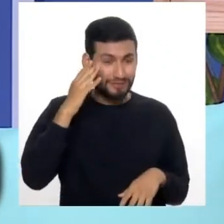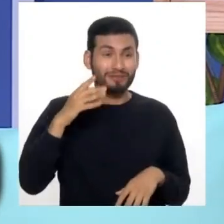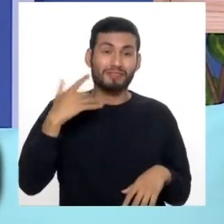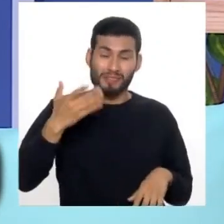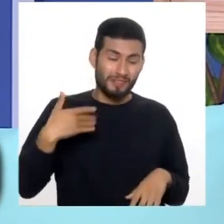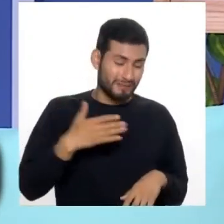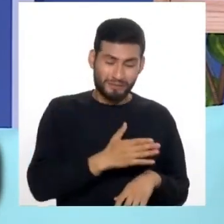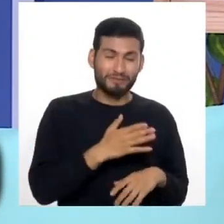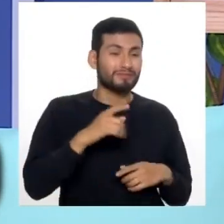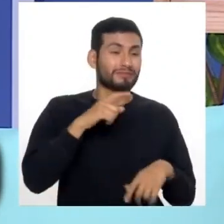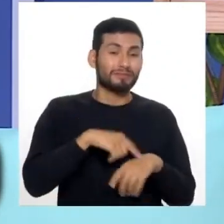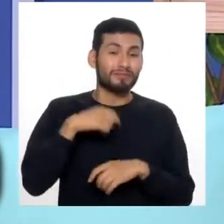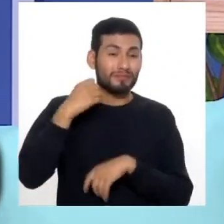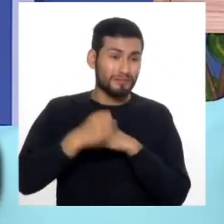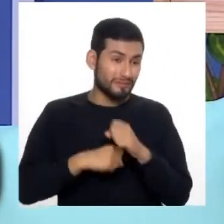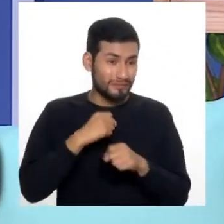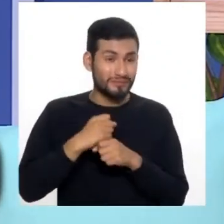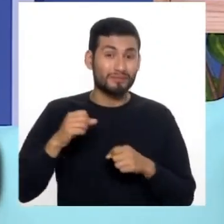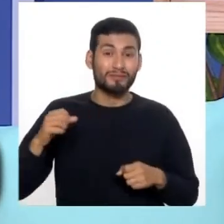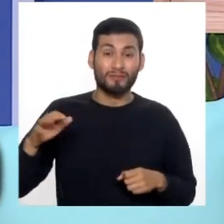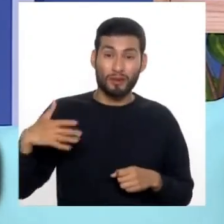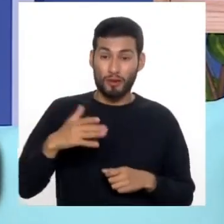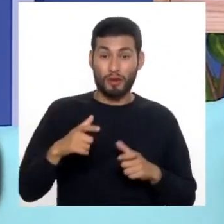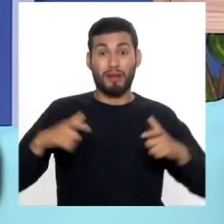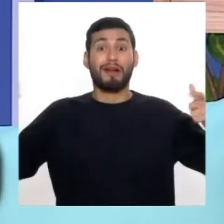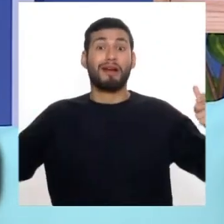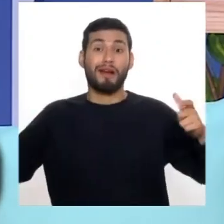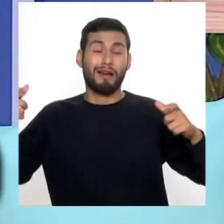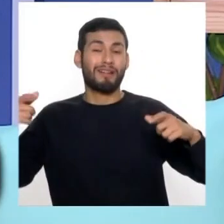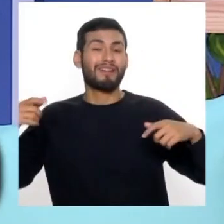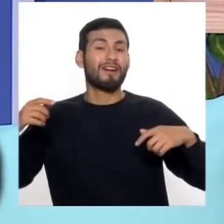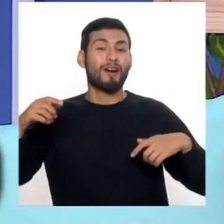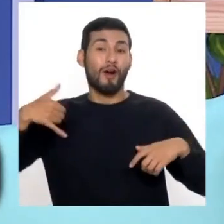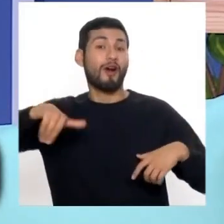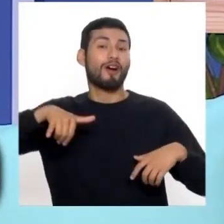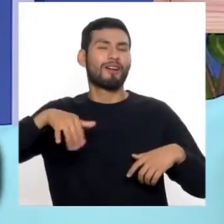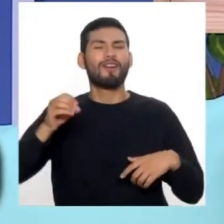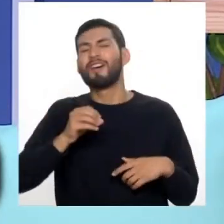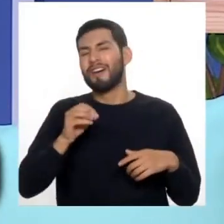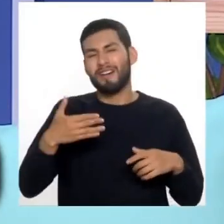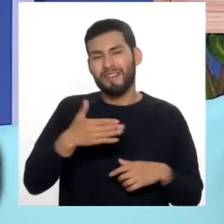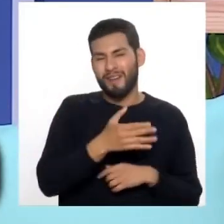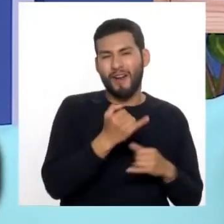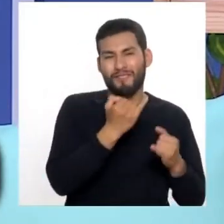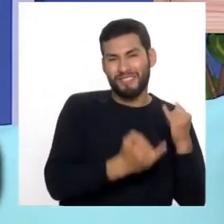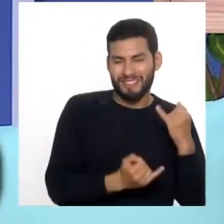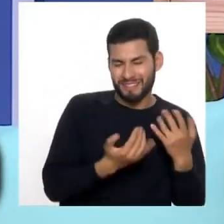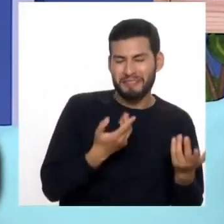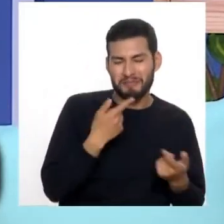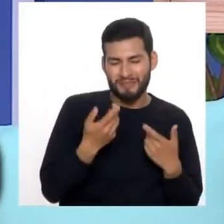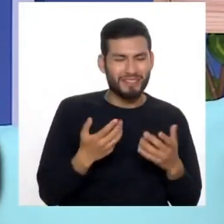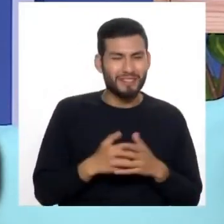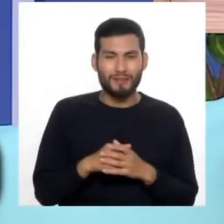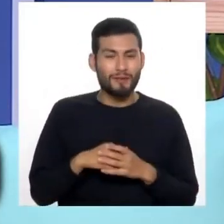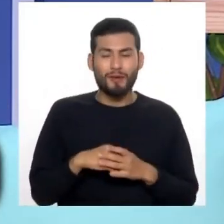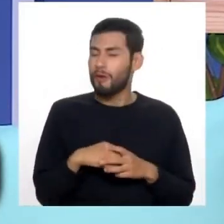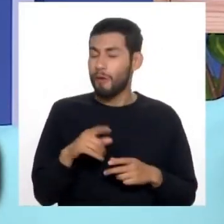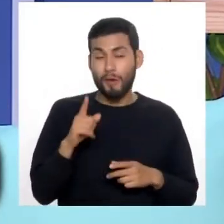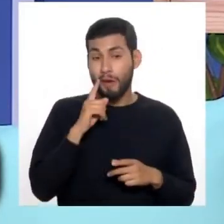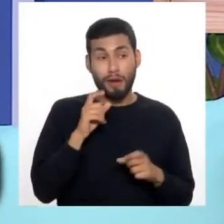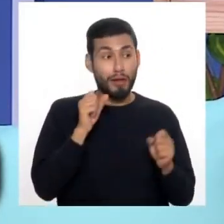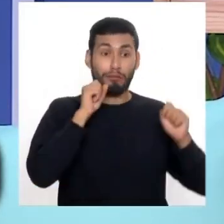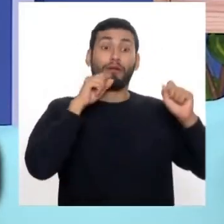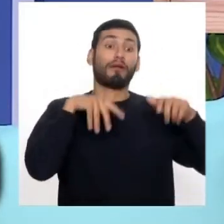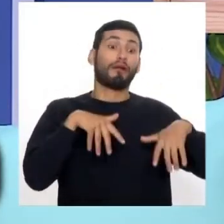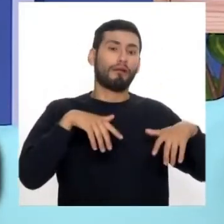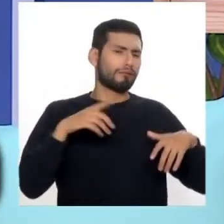que hay años de anchovetas gordas y años de anchovetas flacas, por decirlo de alguna manera, ¿no? No es inesperada una situación